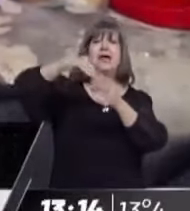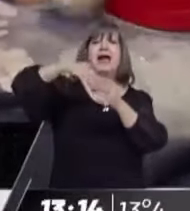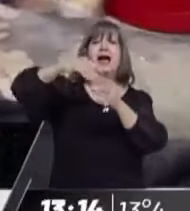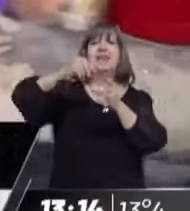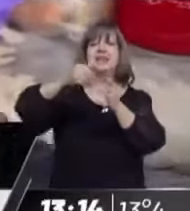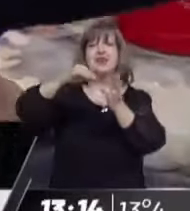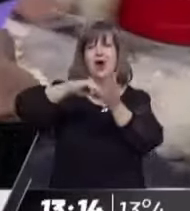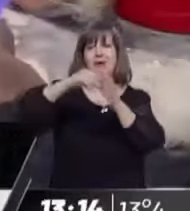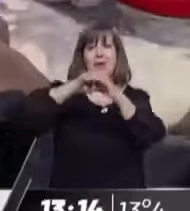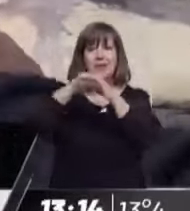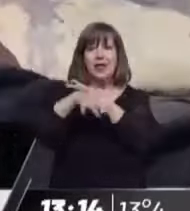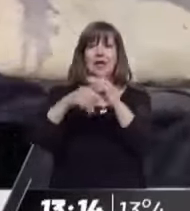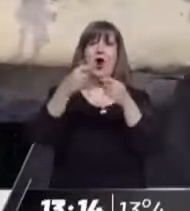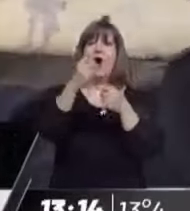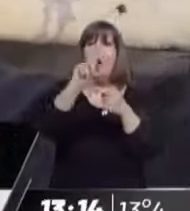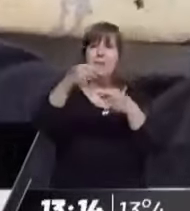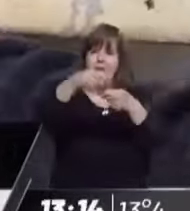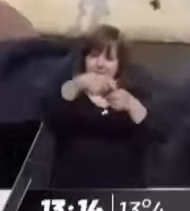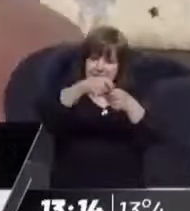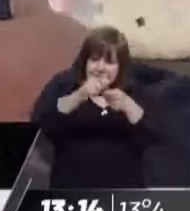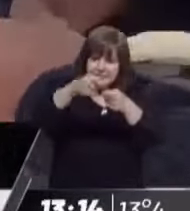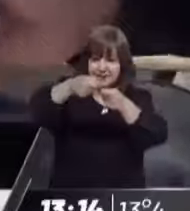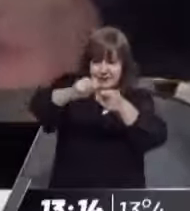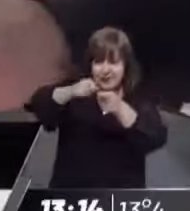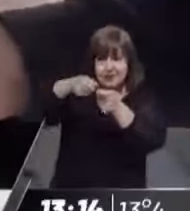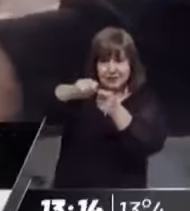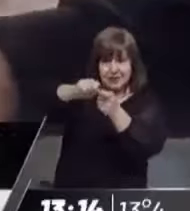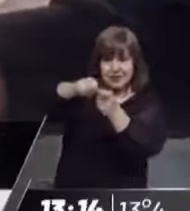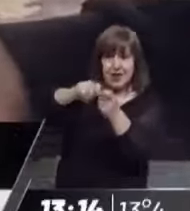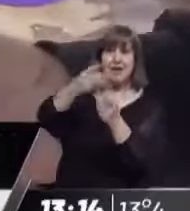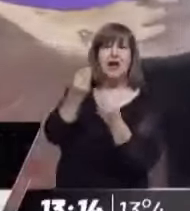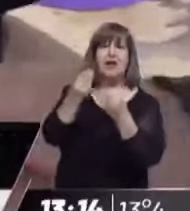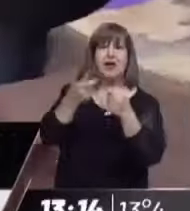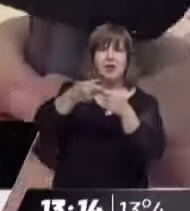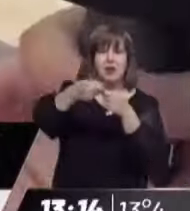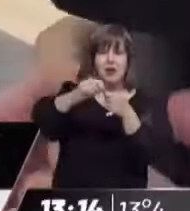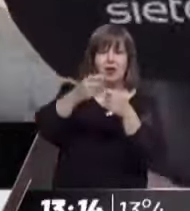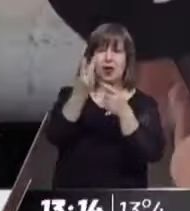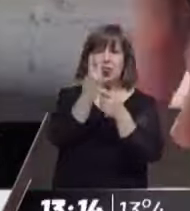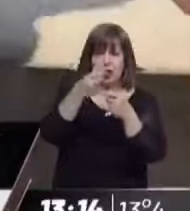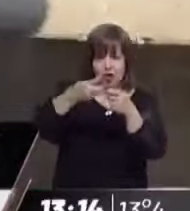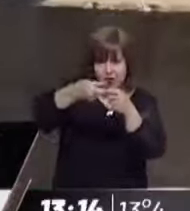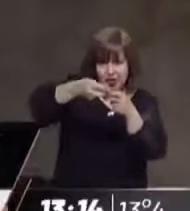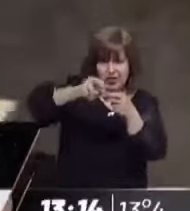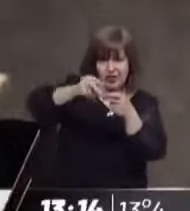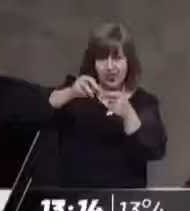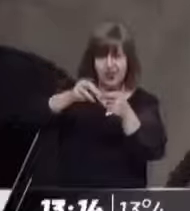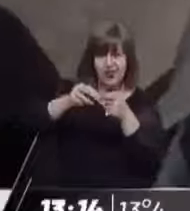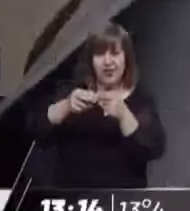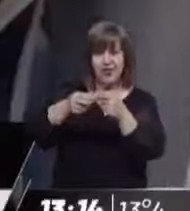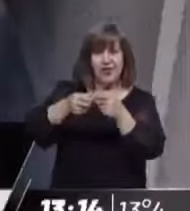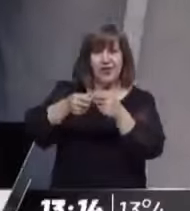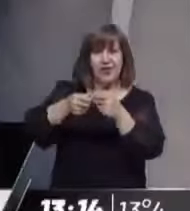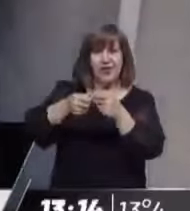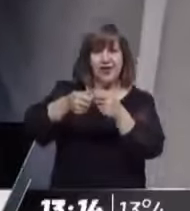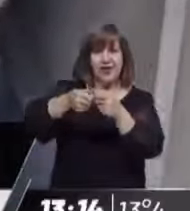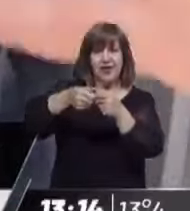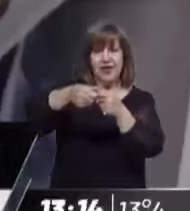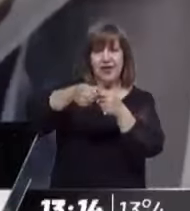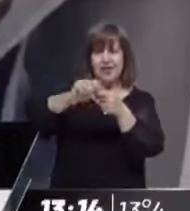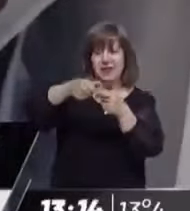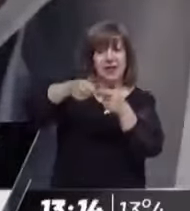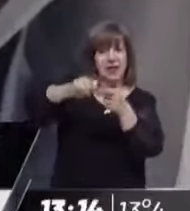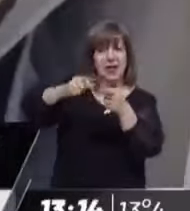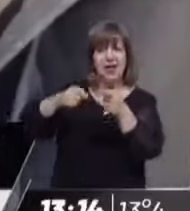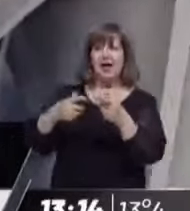picadillo ya voy, pero el repulgue me llamó la atención. Lo hice yo. Haceme el movimiento con los dos dedos, ¿no? Yo lo agarro así, lo voy doblando. Sí,